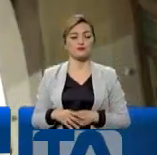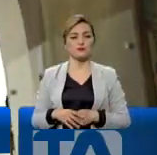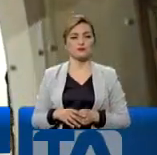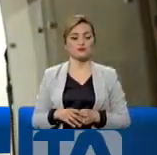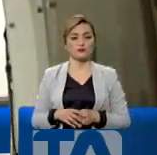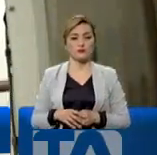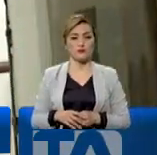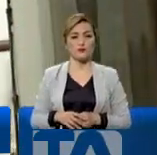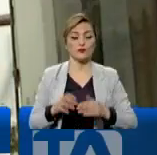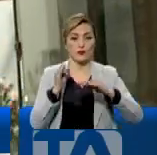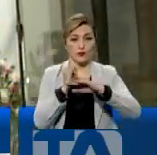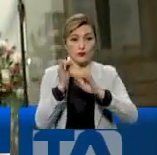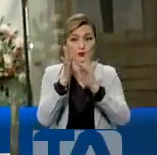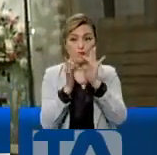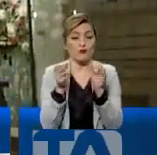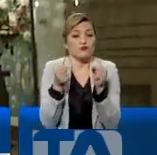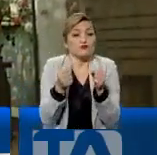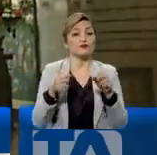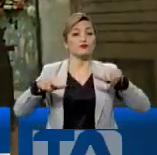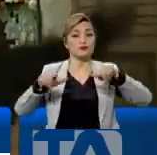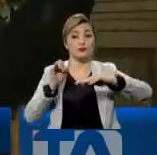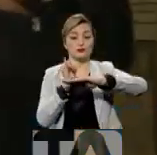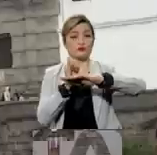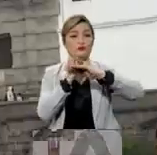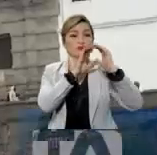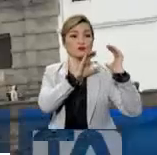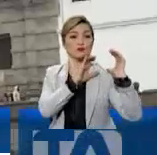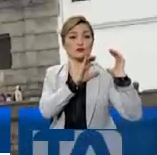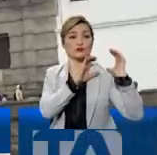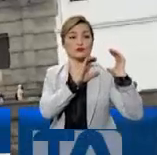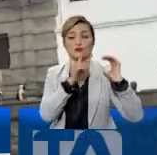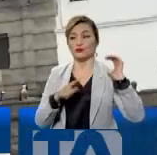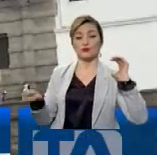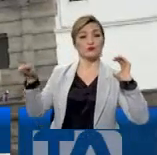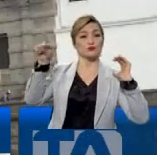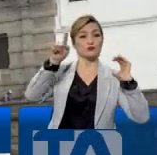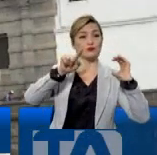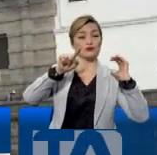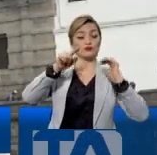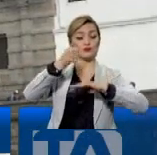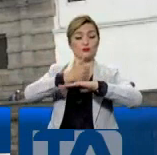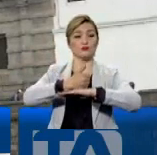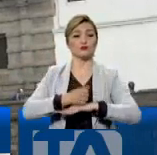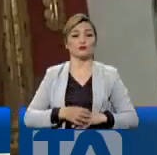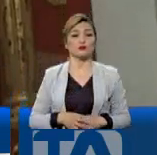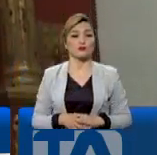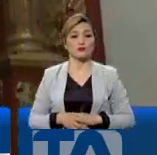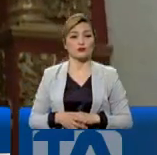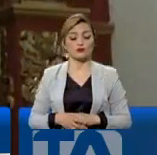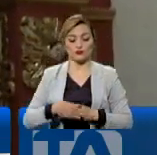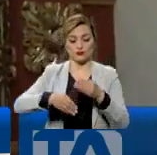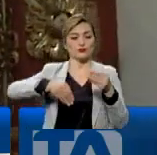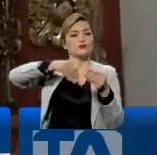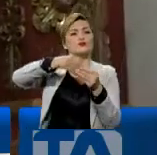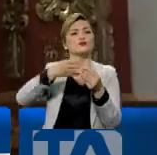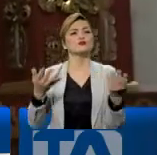Se trata de la Capilla Jesús del Gran Poder, ubicada en la Iglesia San Francisco, en el casco colonial de la capital. La inversión